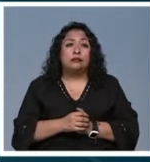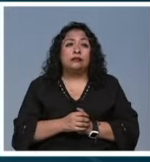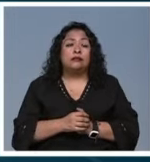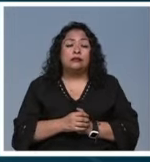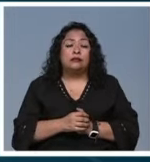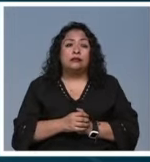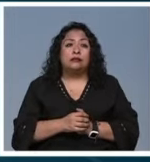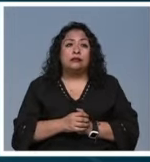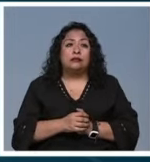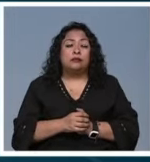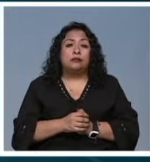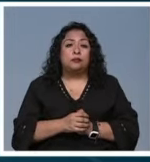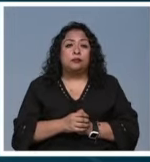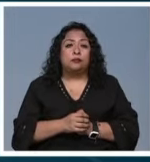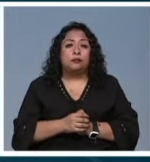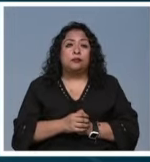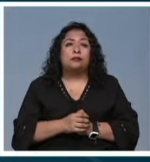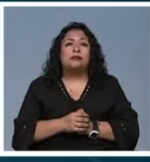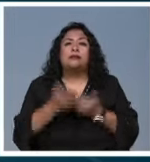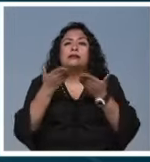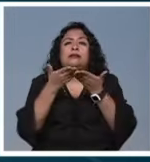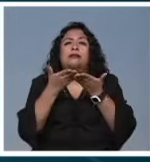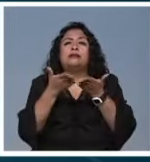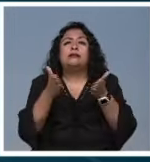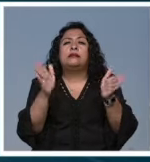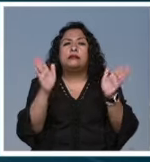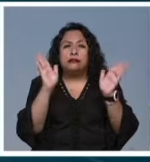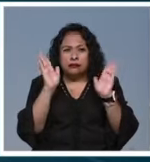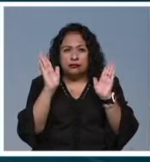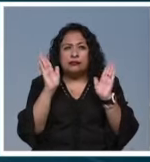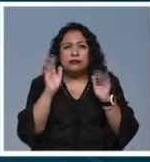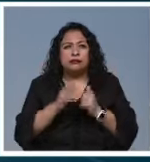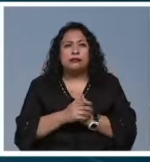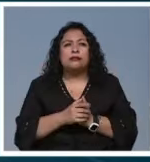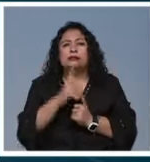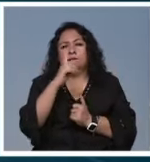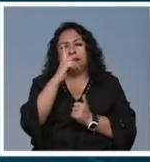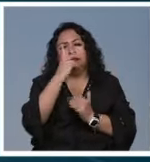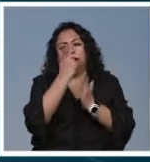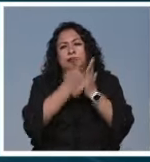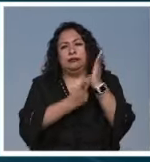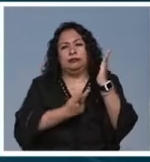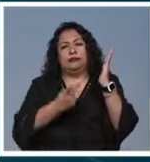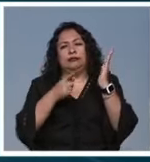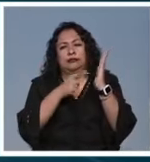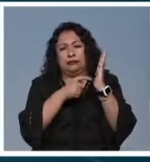Que dio como apertura a un programa